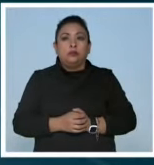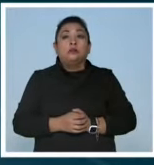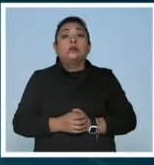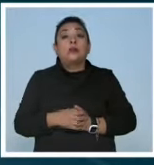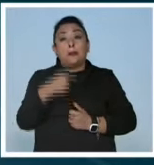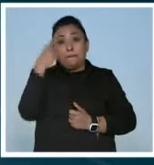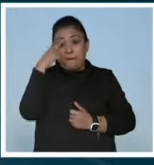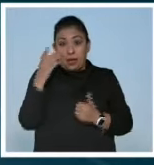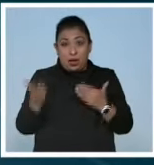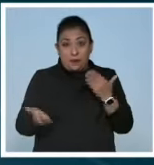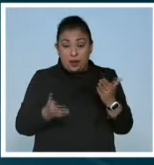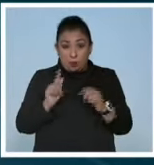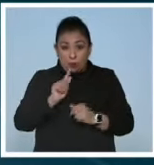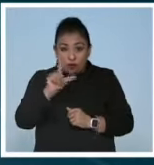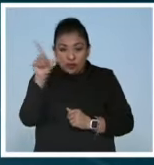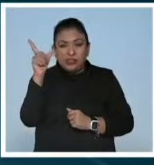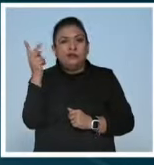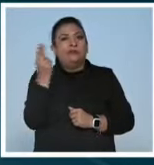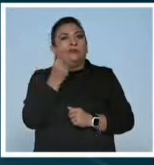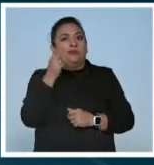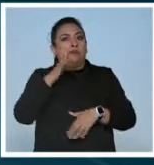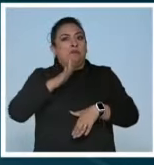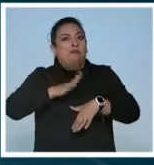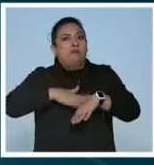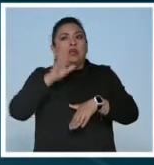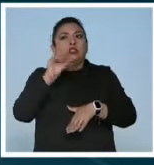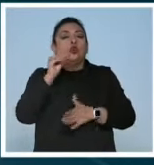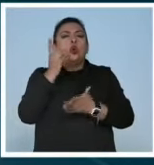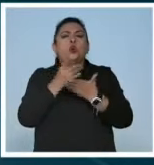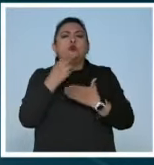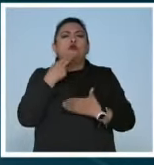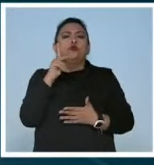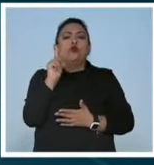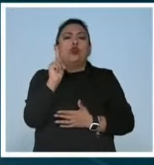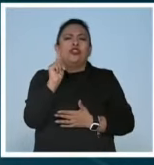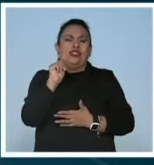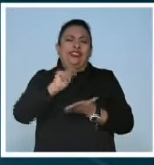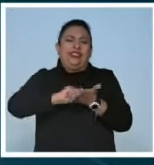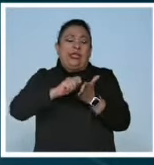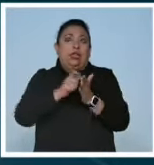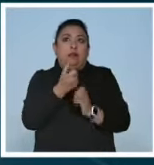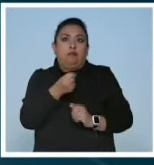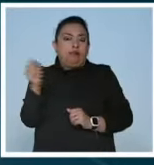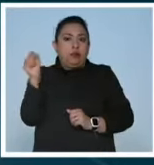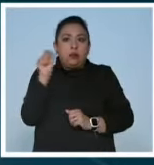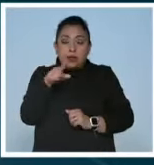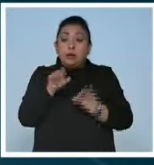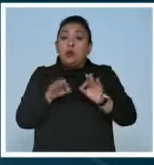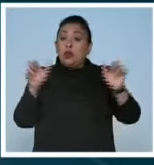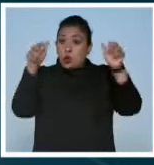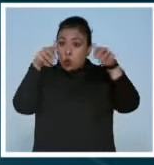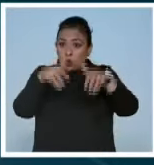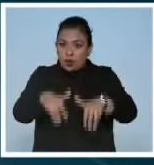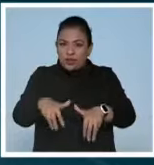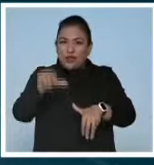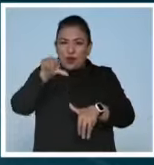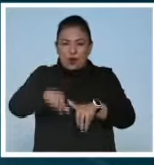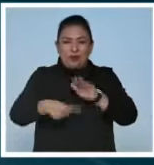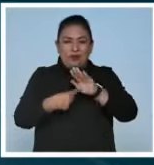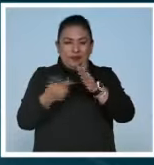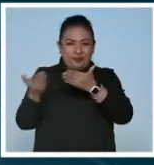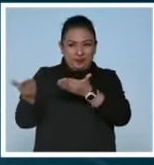Para ser bailarín profesional se requiere mucho más que una buena técnica. De ahí la importancia de encuentros como el que les vamos a presentar